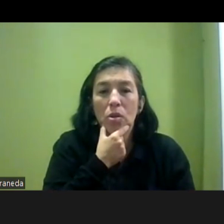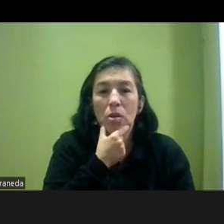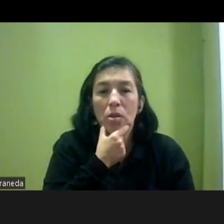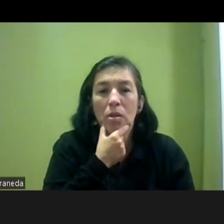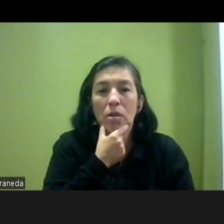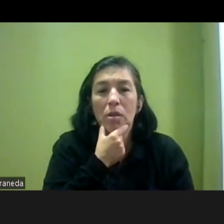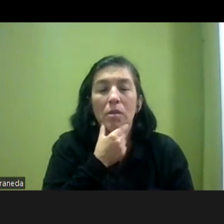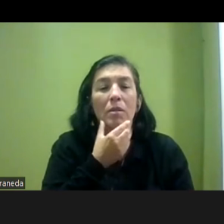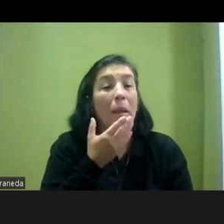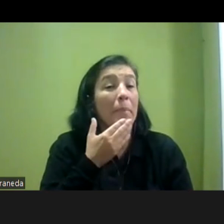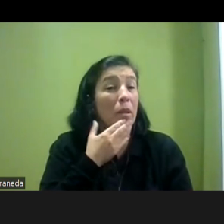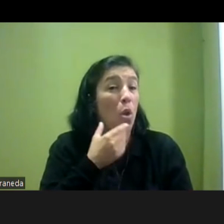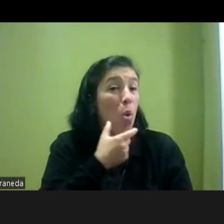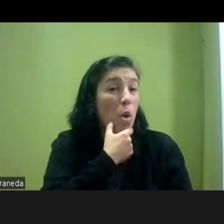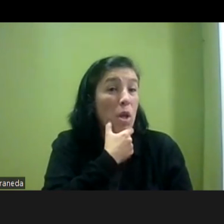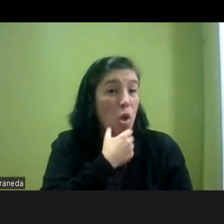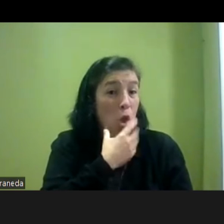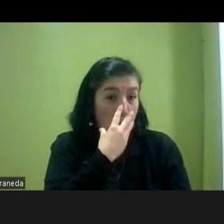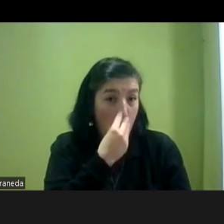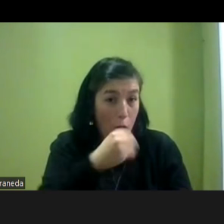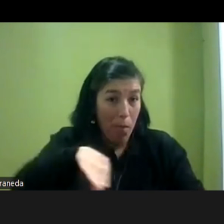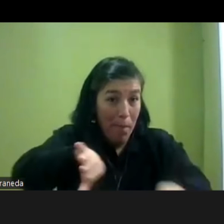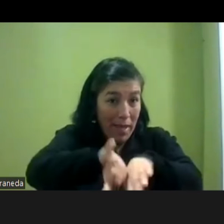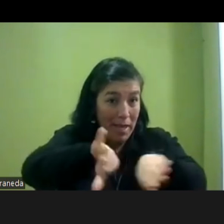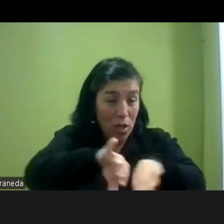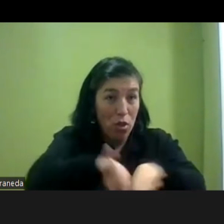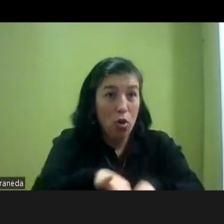también de los huesos de lobo marino y